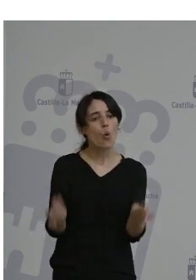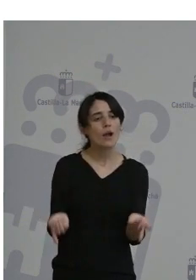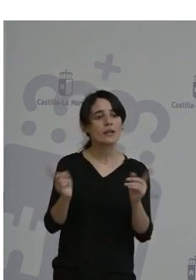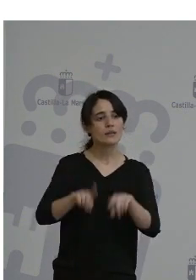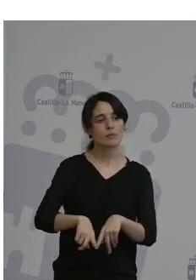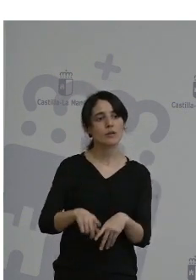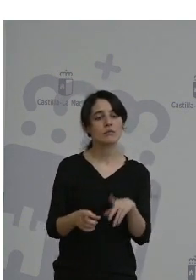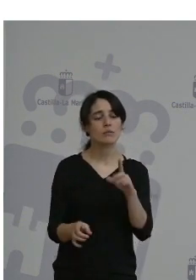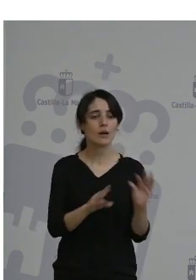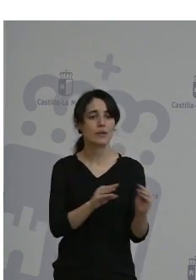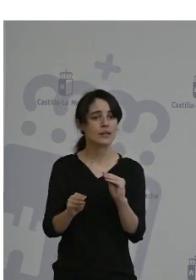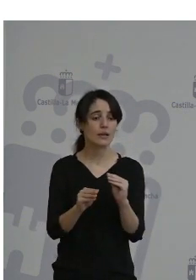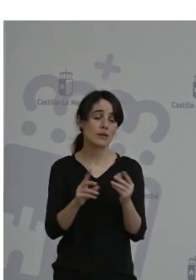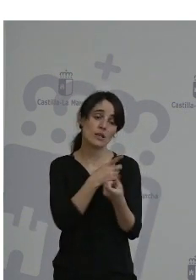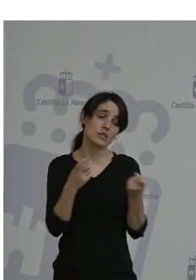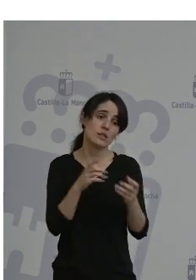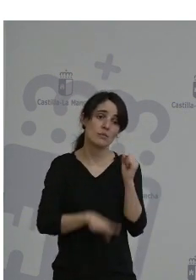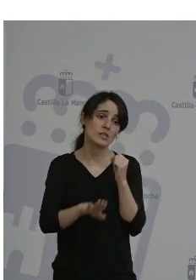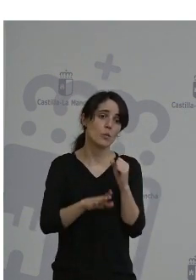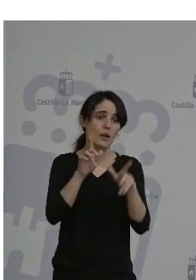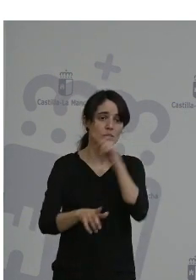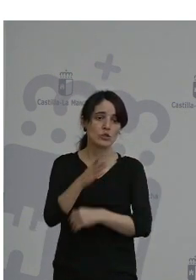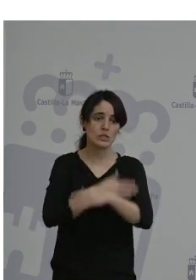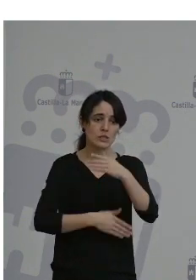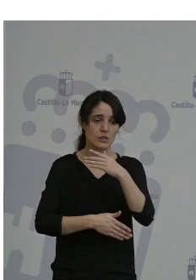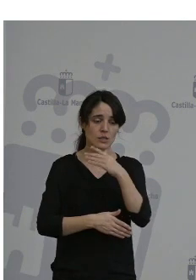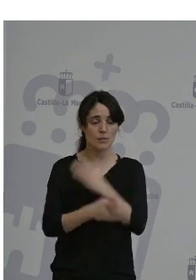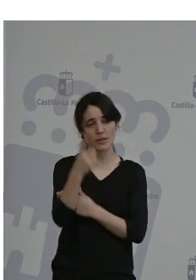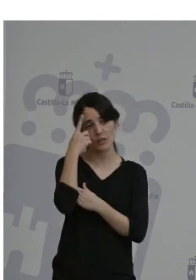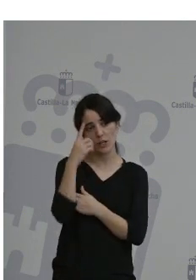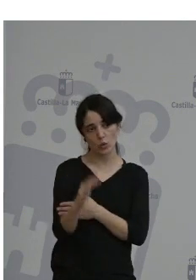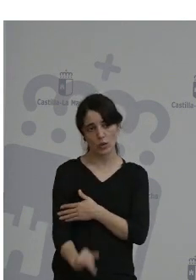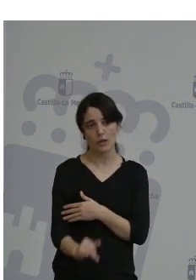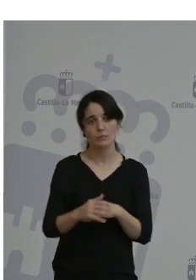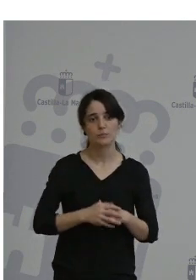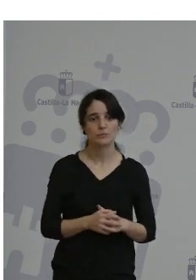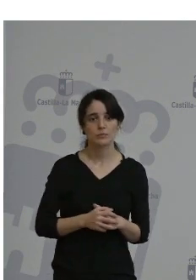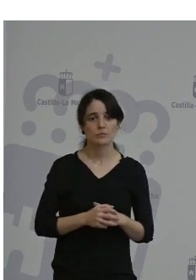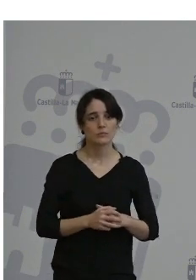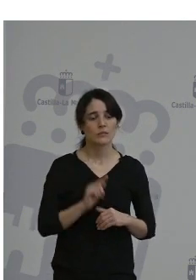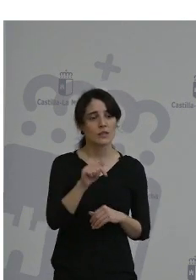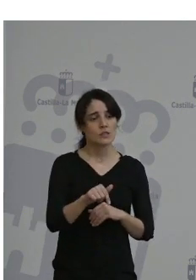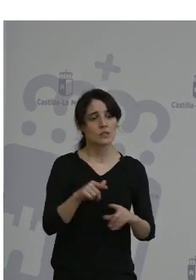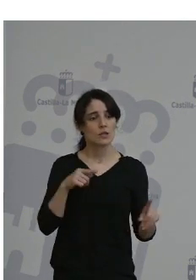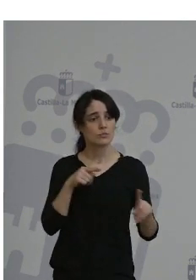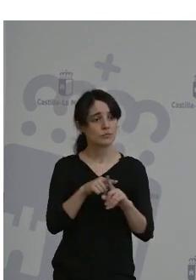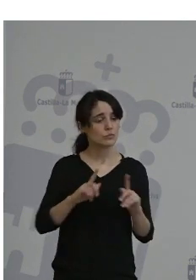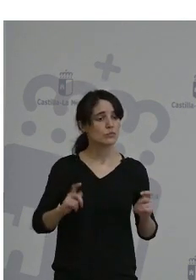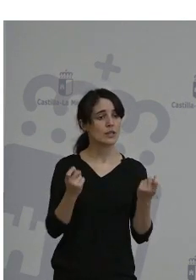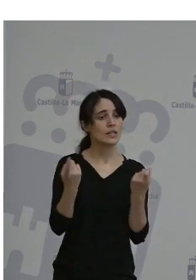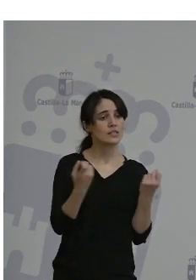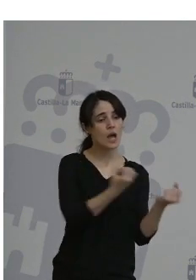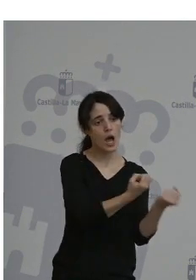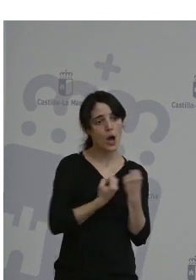integración de las personas con discapacidad intelectual. Para ello, va a ser muy importante el apoyo y asesoramiento de